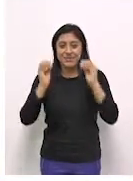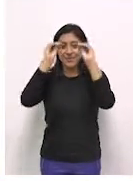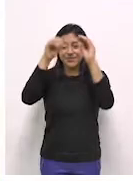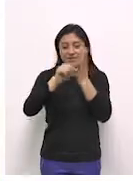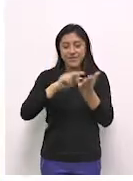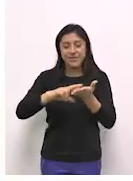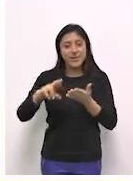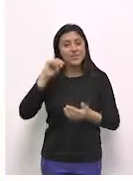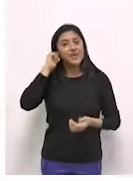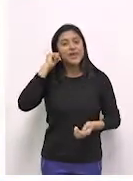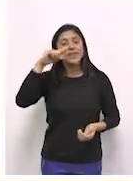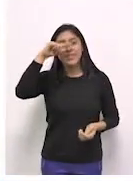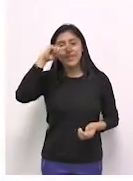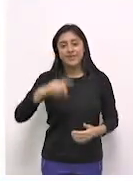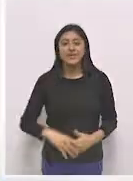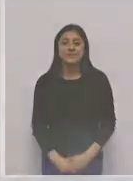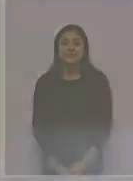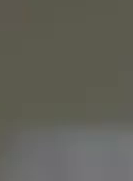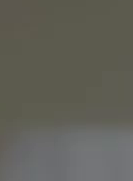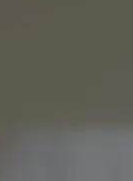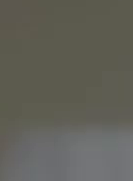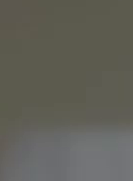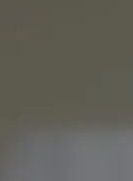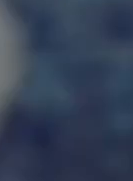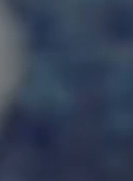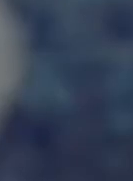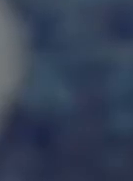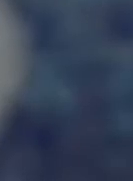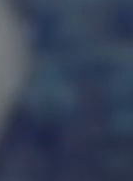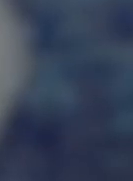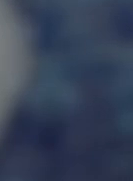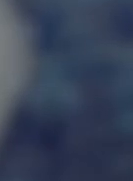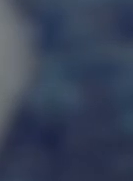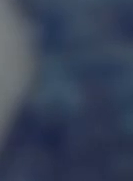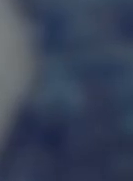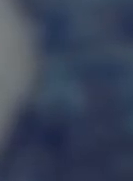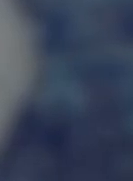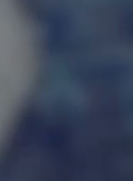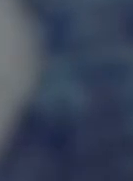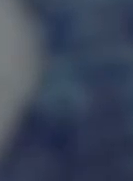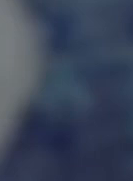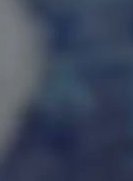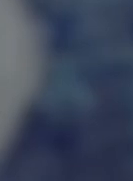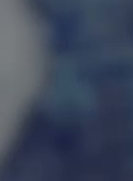breve en InfoRENAP GT. Más adelante, durante el mes de enero,